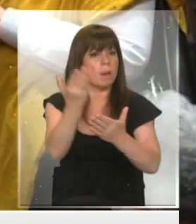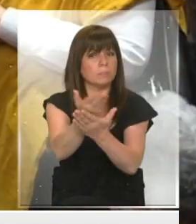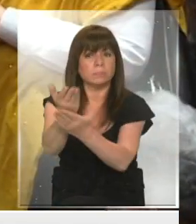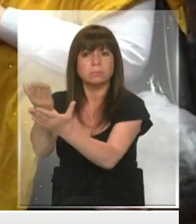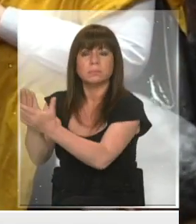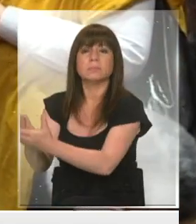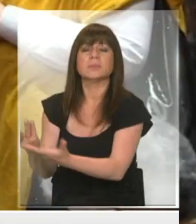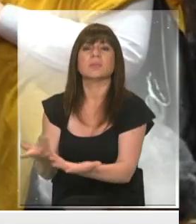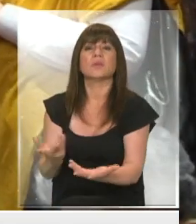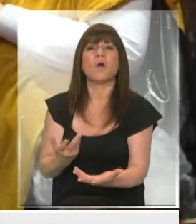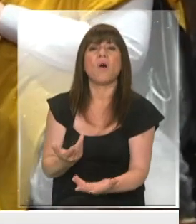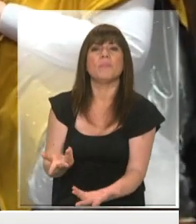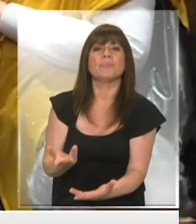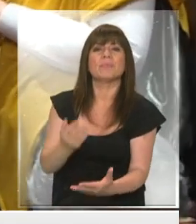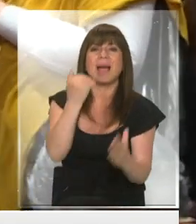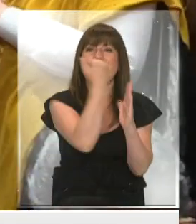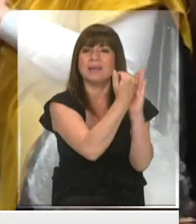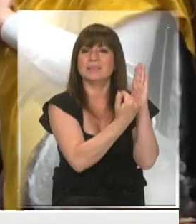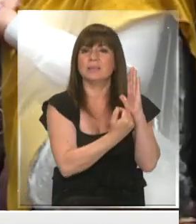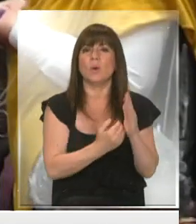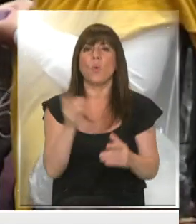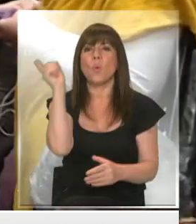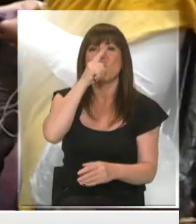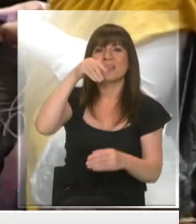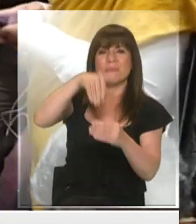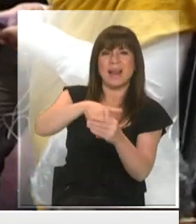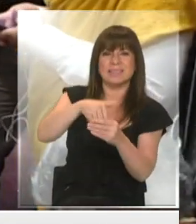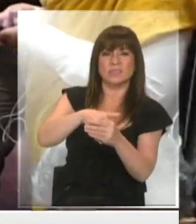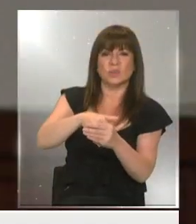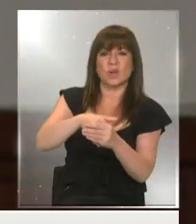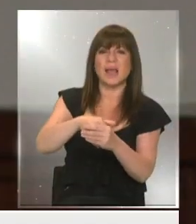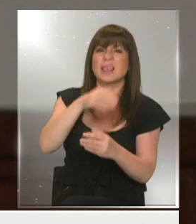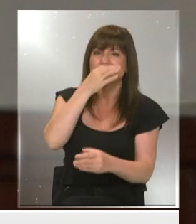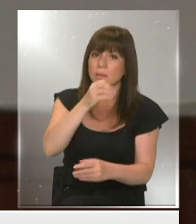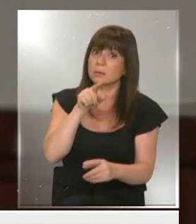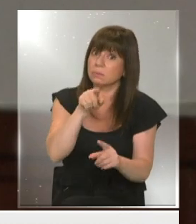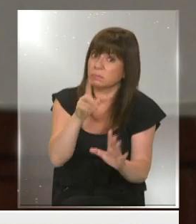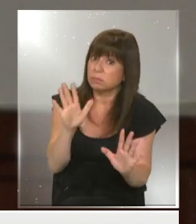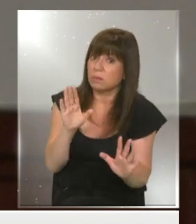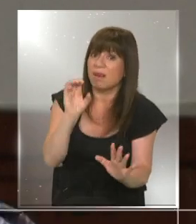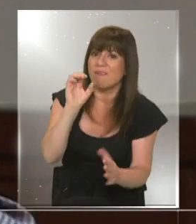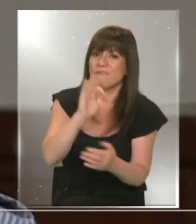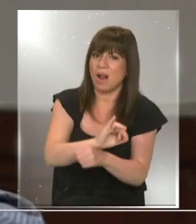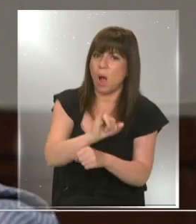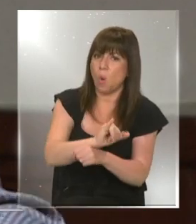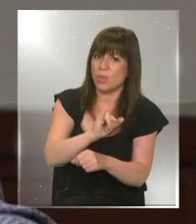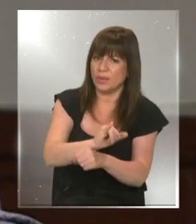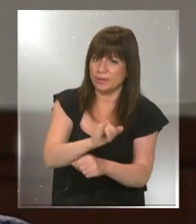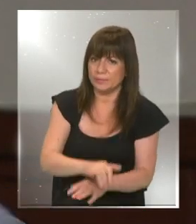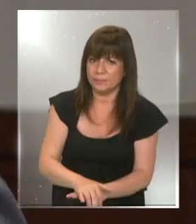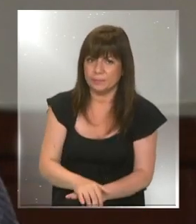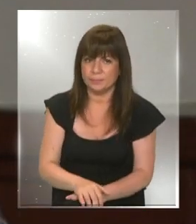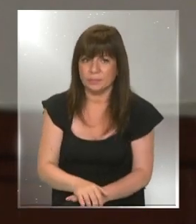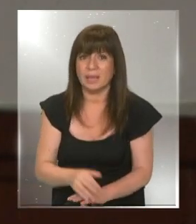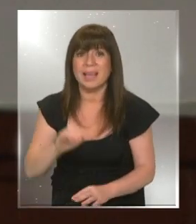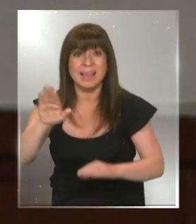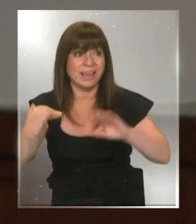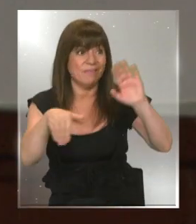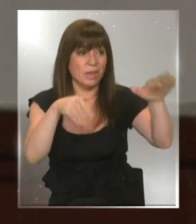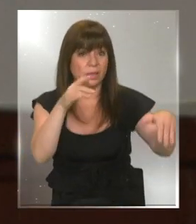elecciones, las mismas que, de acuerdo a la OEA, terminaron en fraude. Estamos invitando a algunas